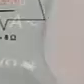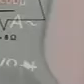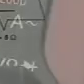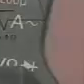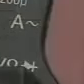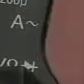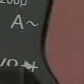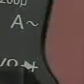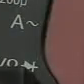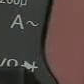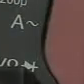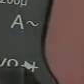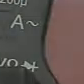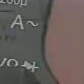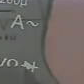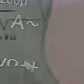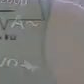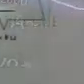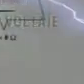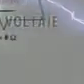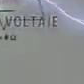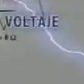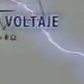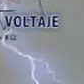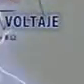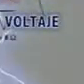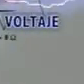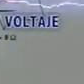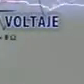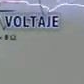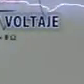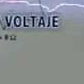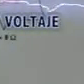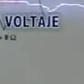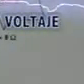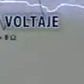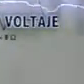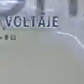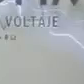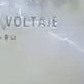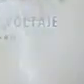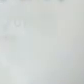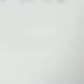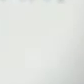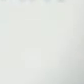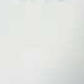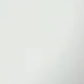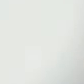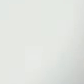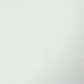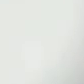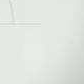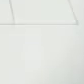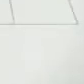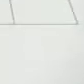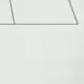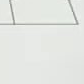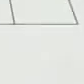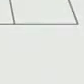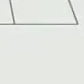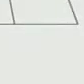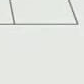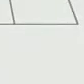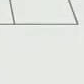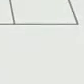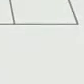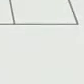Nuestro próximo programa lo dedicaremos a hacer un resumen de todo lo que hemos visto a lo largo de estos 4 programas.